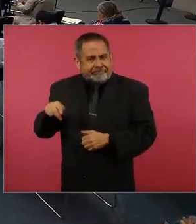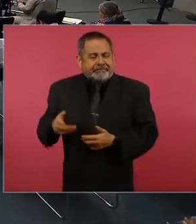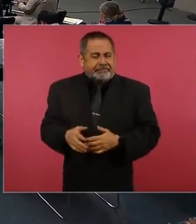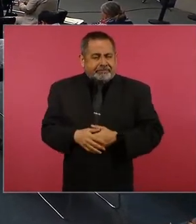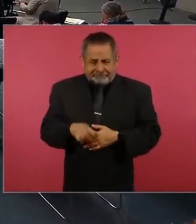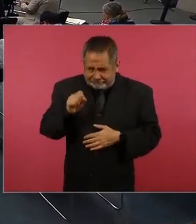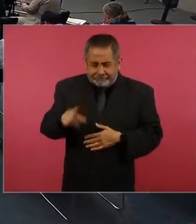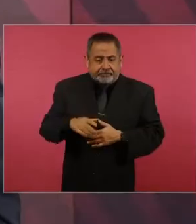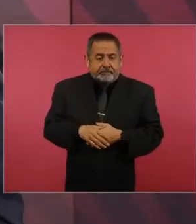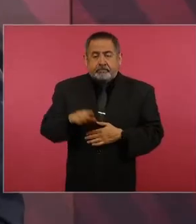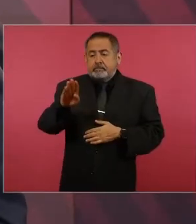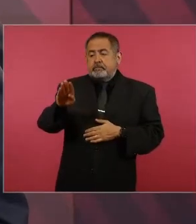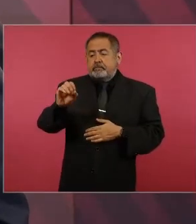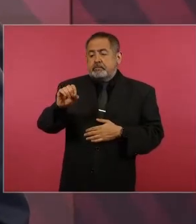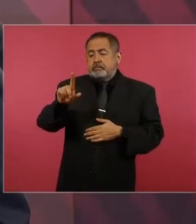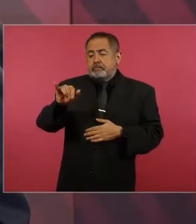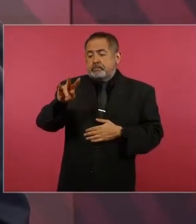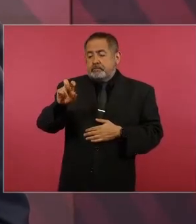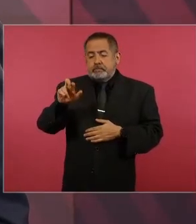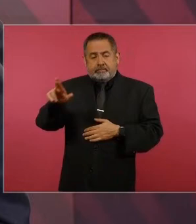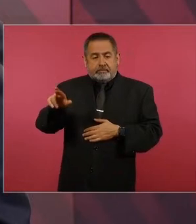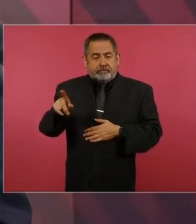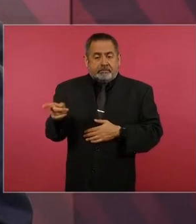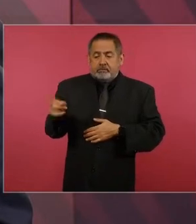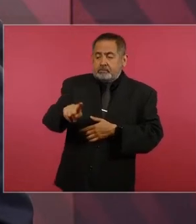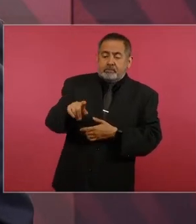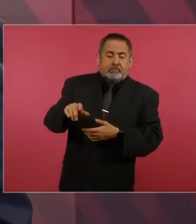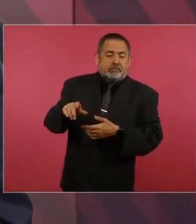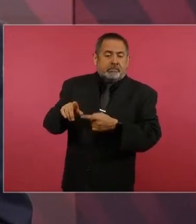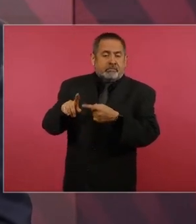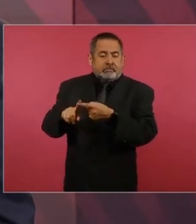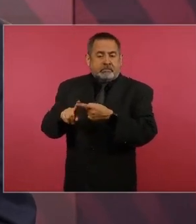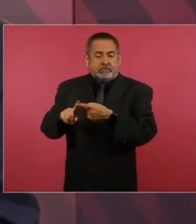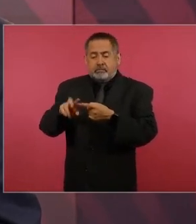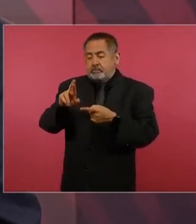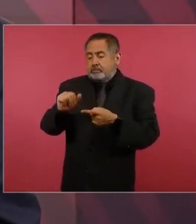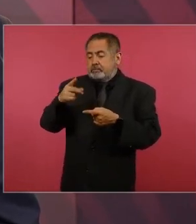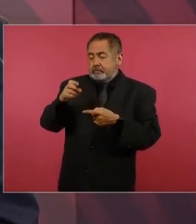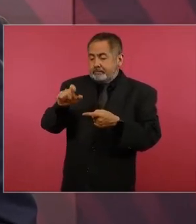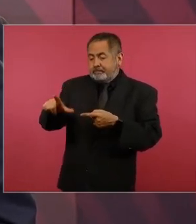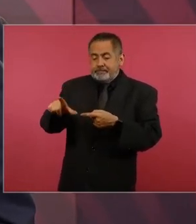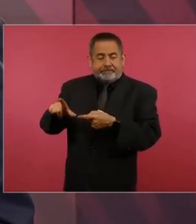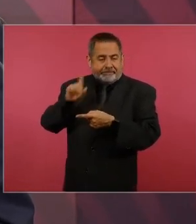El mismo Bolívar Echeverría, el esposo de Raquel Serur,